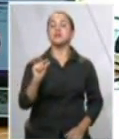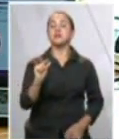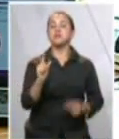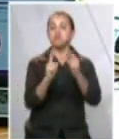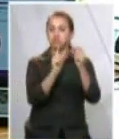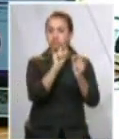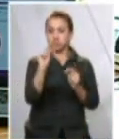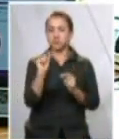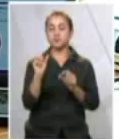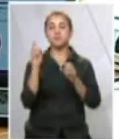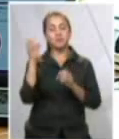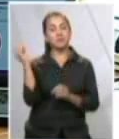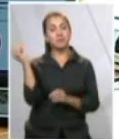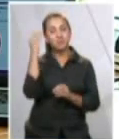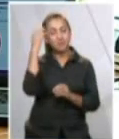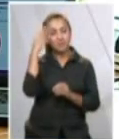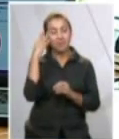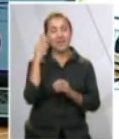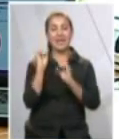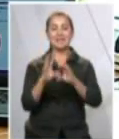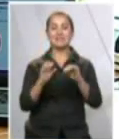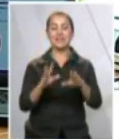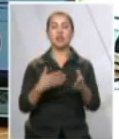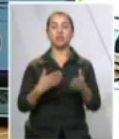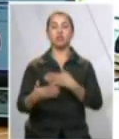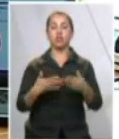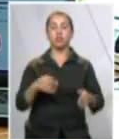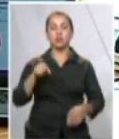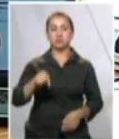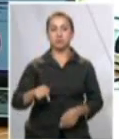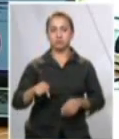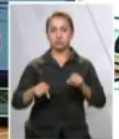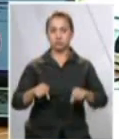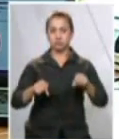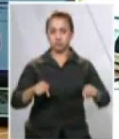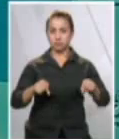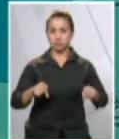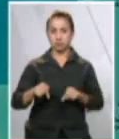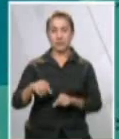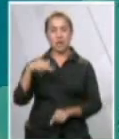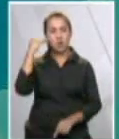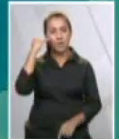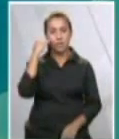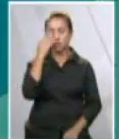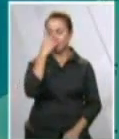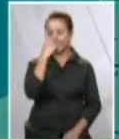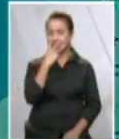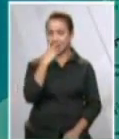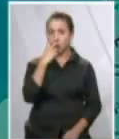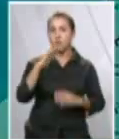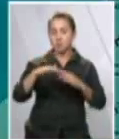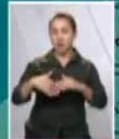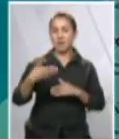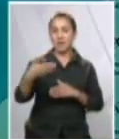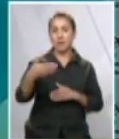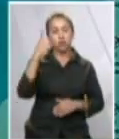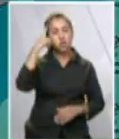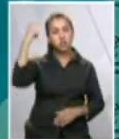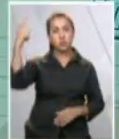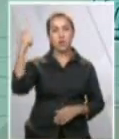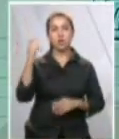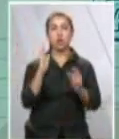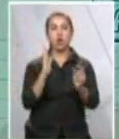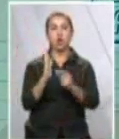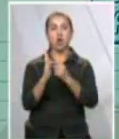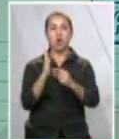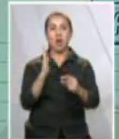permite enseñarle la posición de teclado a los niños ciegos. Poco más adelante vino Sueña Letras,